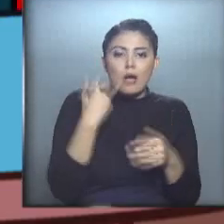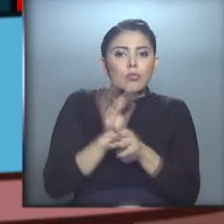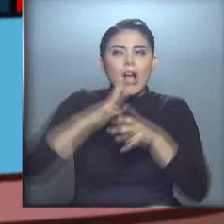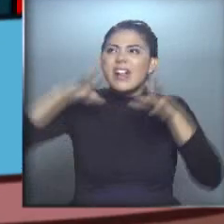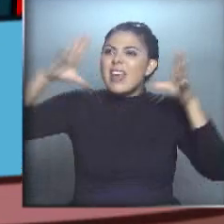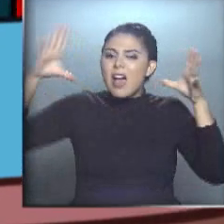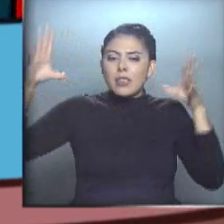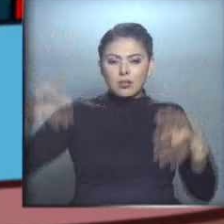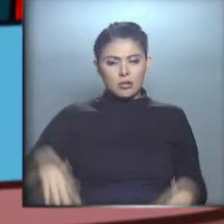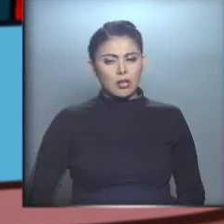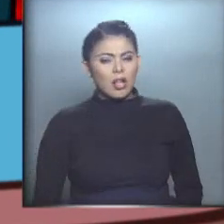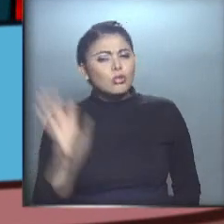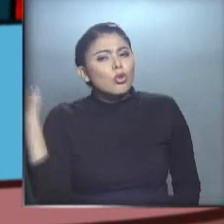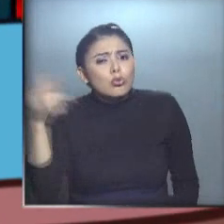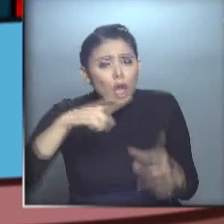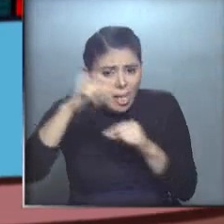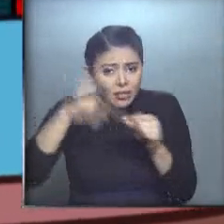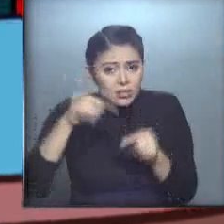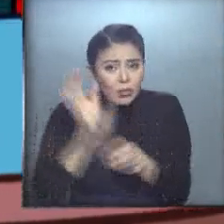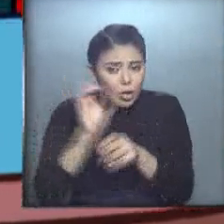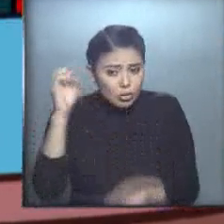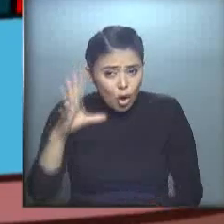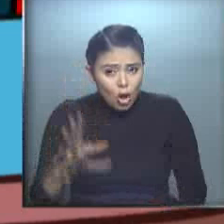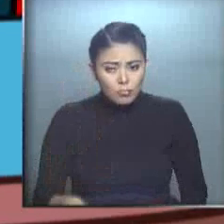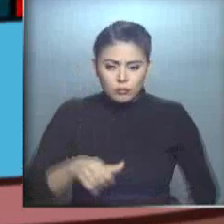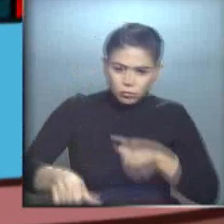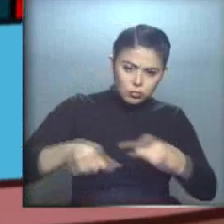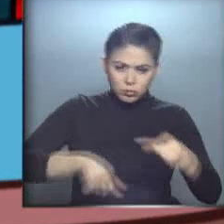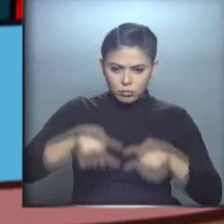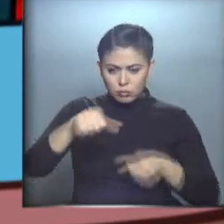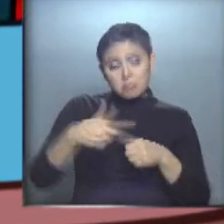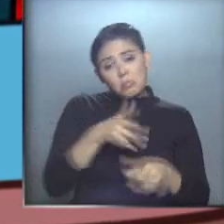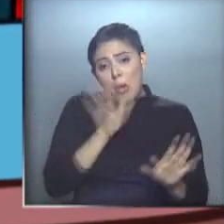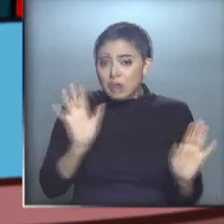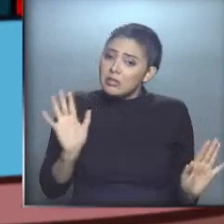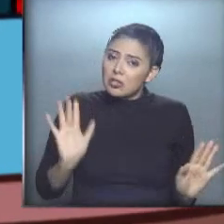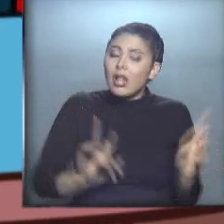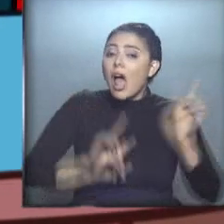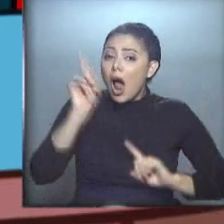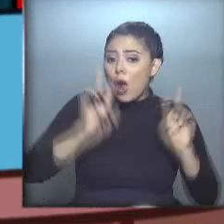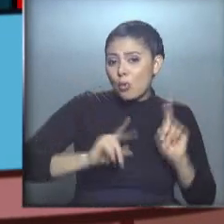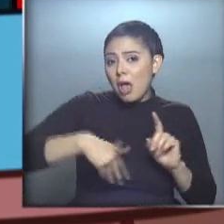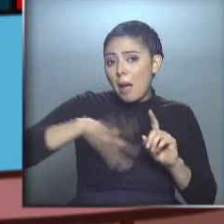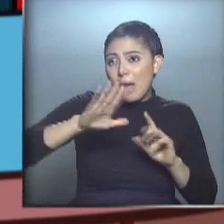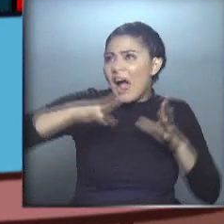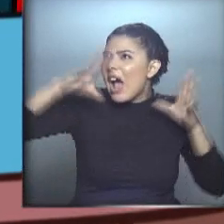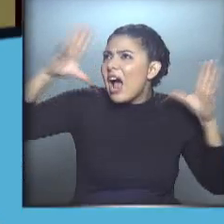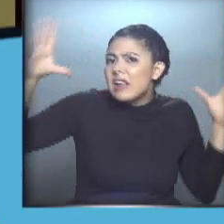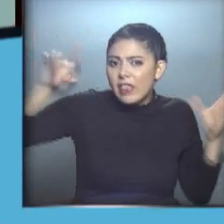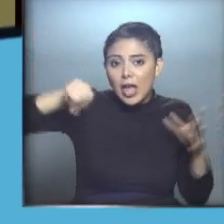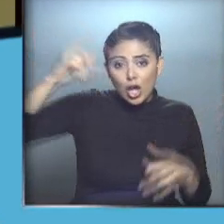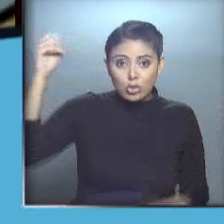grande. Entonces, ¿todas las estrellas son soles? Algo así. Aunque algunas son muchísimo más grandes que el